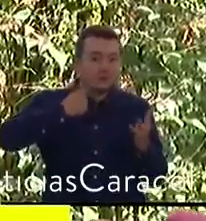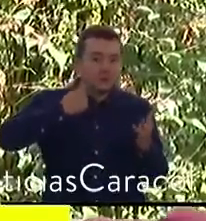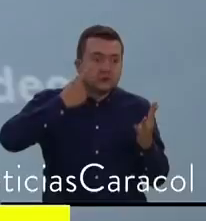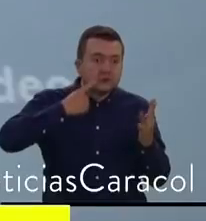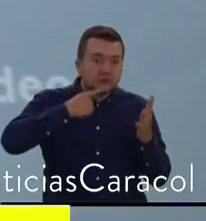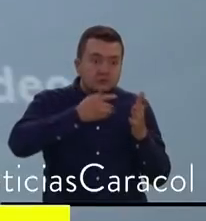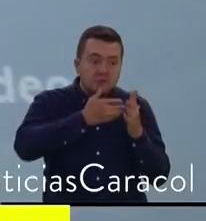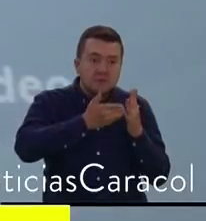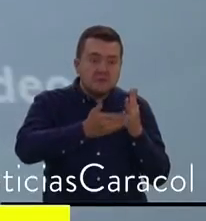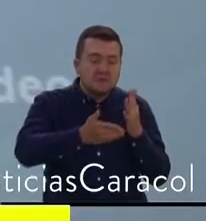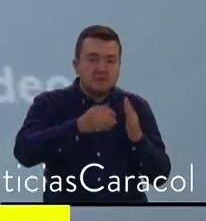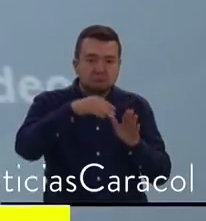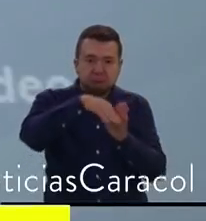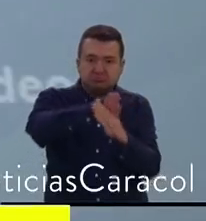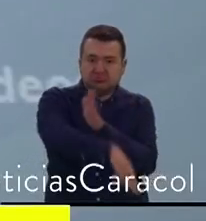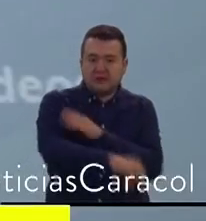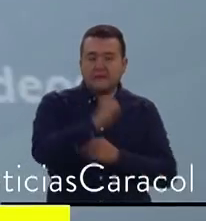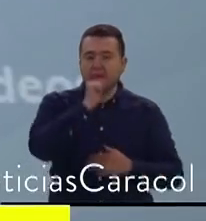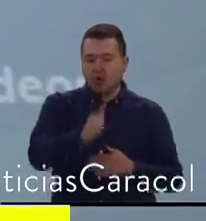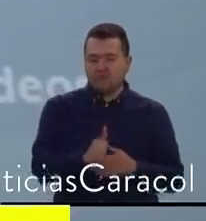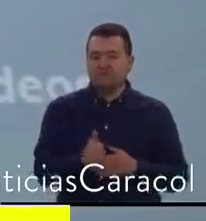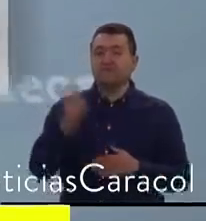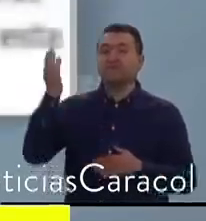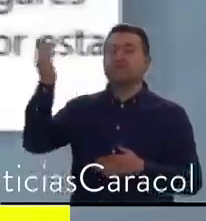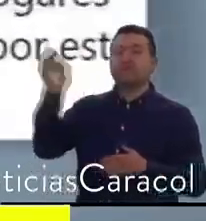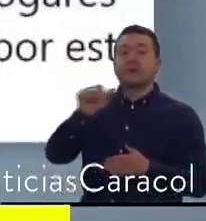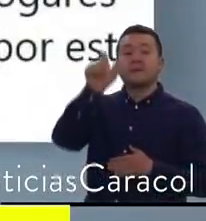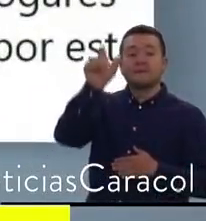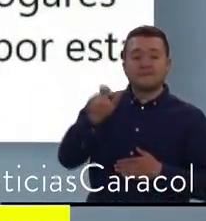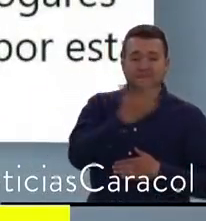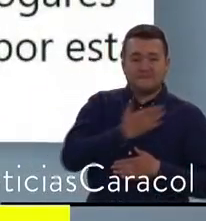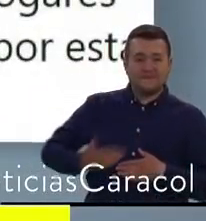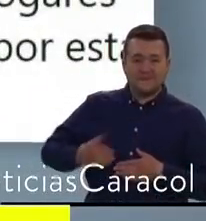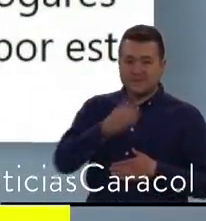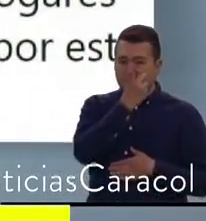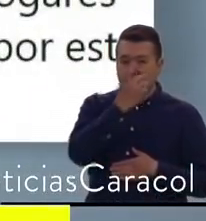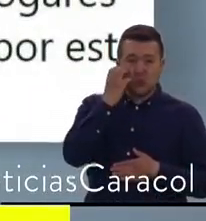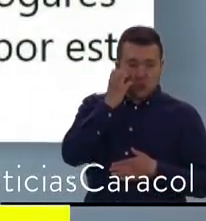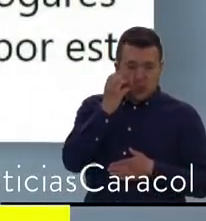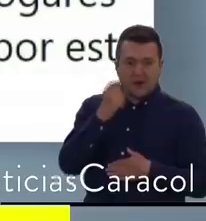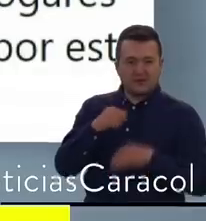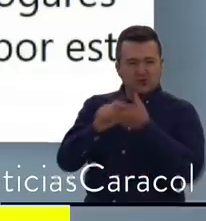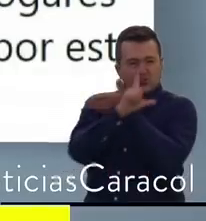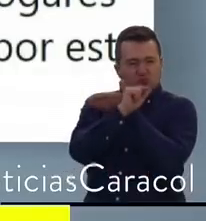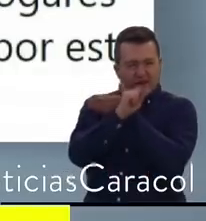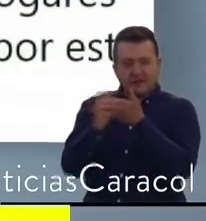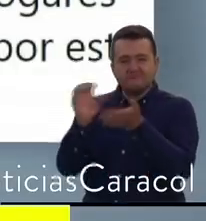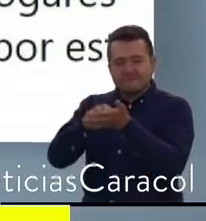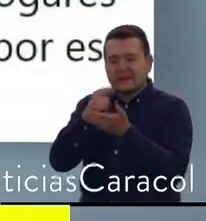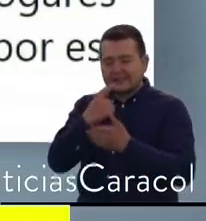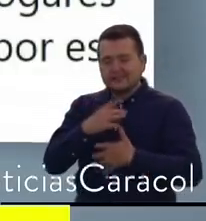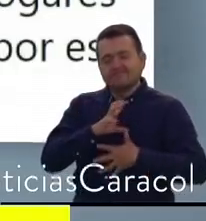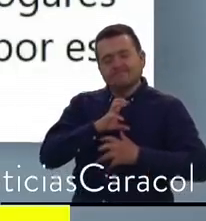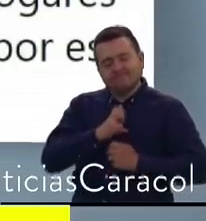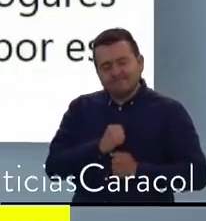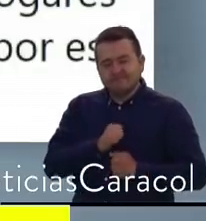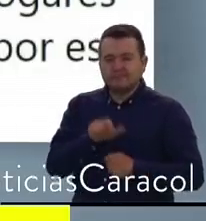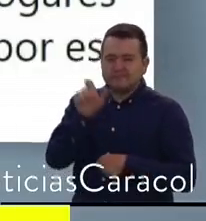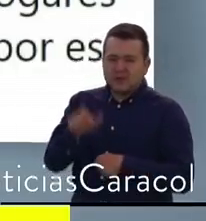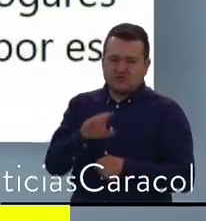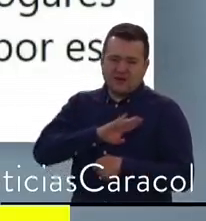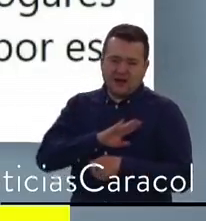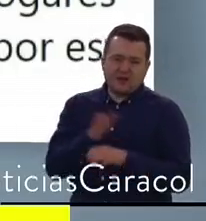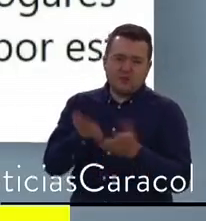clínica. El presidente Iván Duque, en su cuenta de Twitter, lamentó la muerte del alcalde y expresó su solidaridad a sus familiares y a